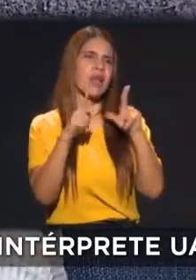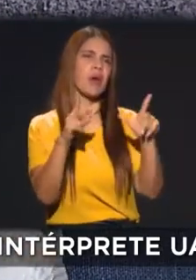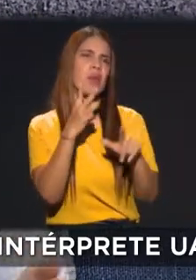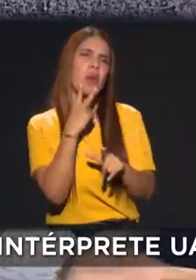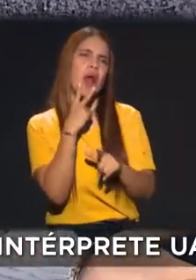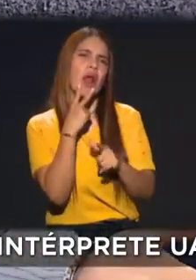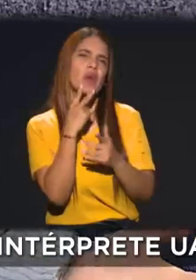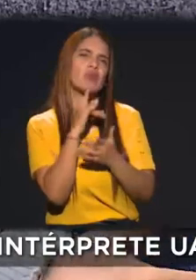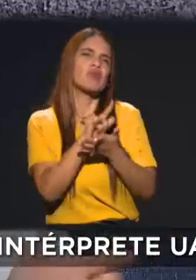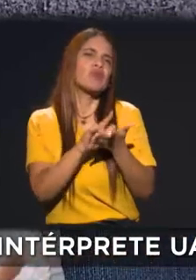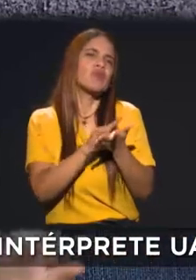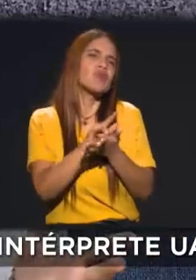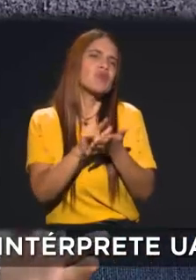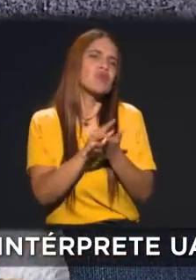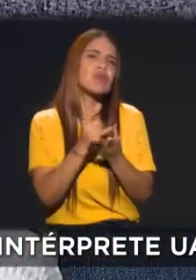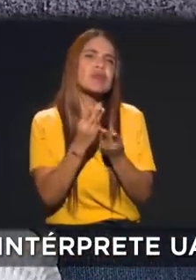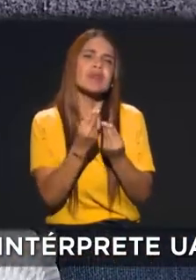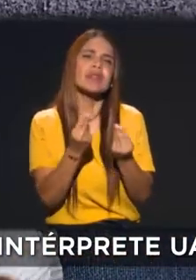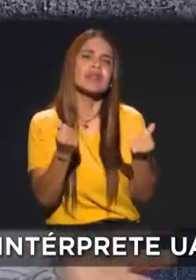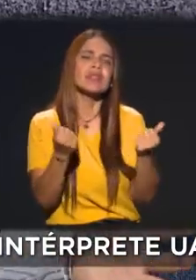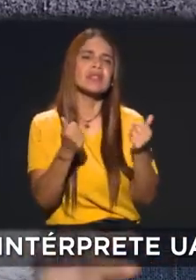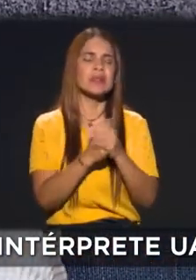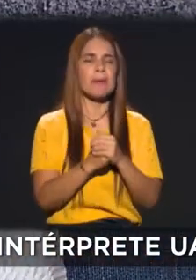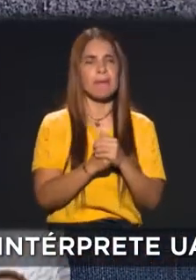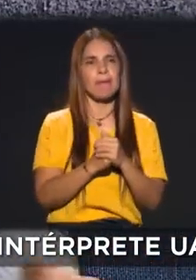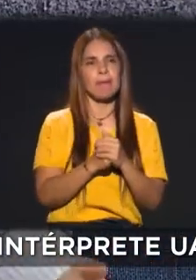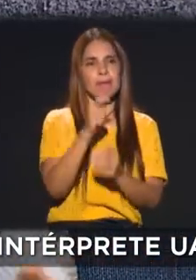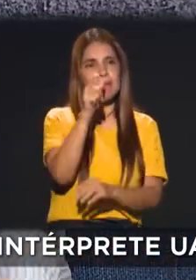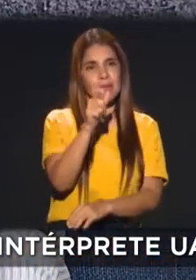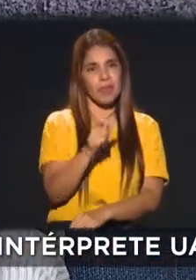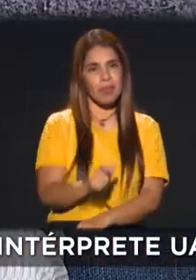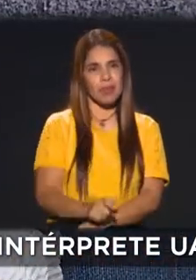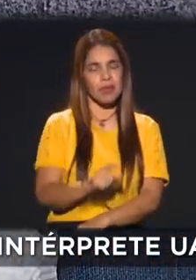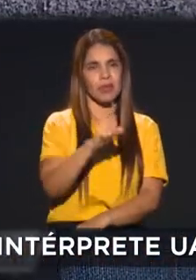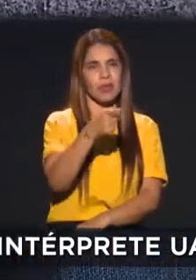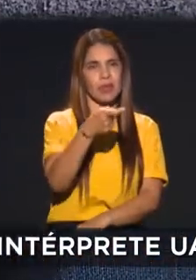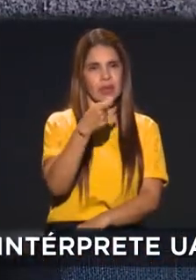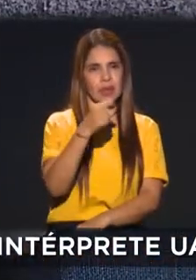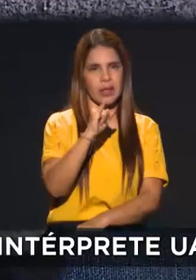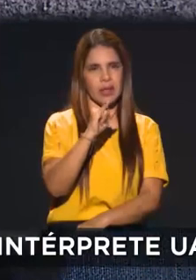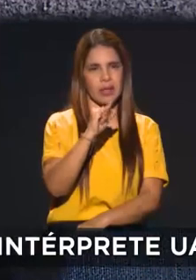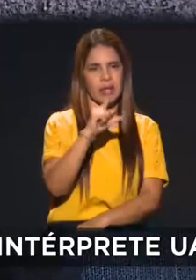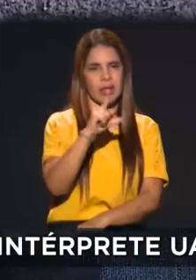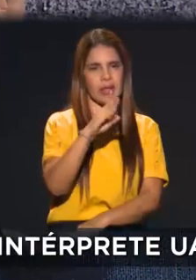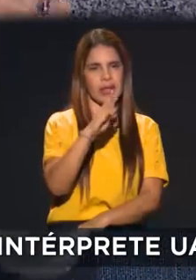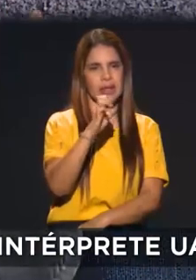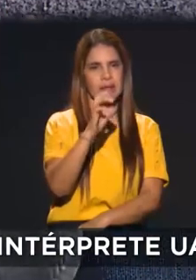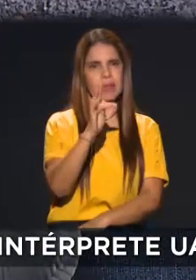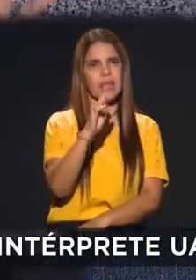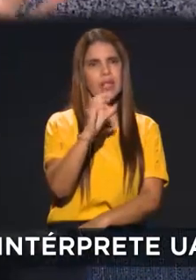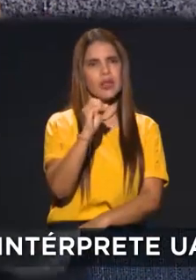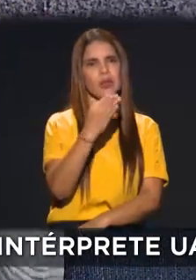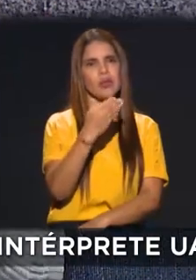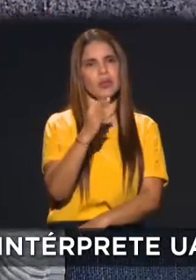yo pongo un ejemplo acá, que es paisa, de hecho, el profesor Gilberto Tobón es una persona que es demasiado coloquial. Y él, por ejemplo, lleva el derecho a un lenguaje que